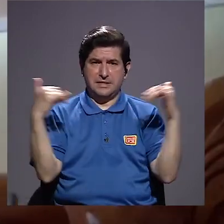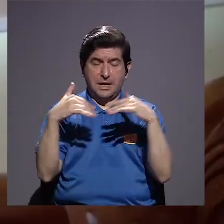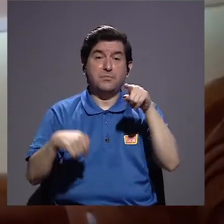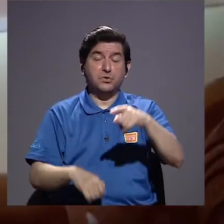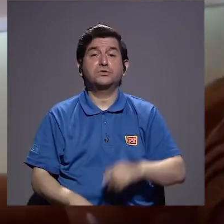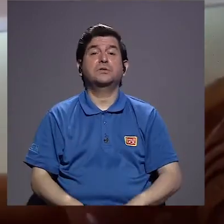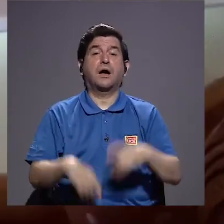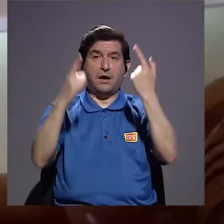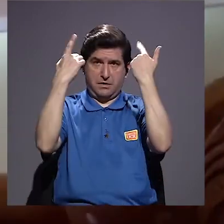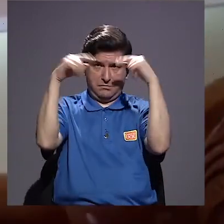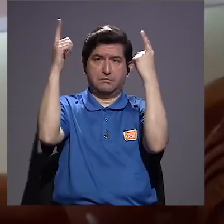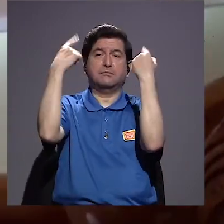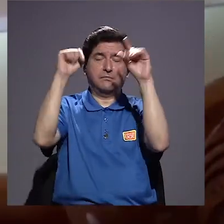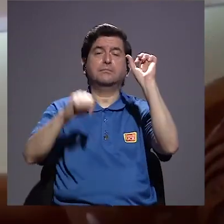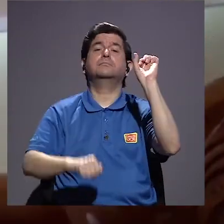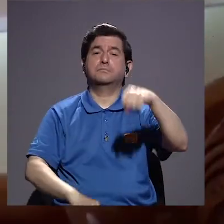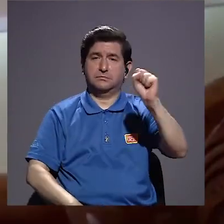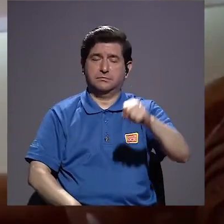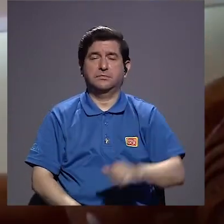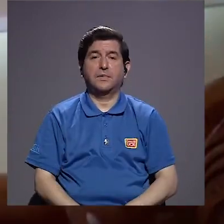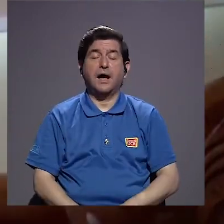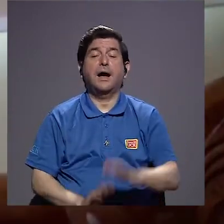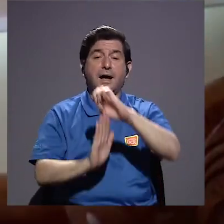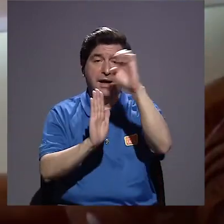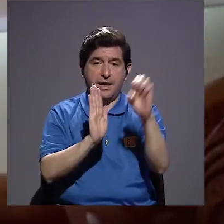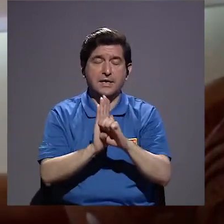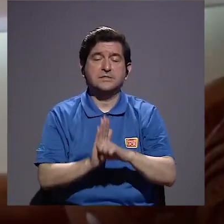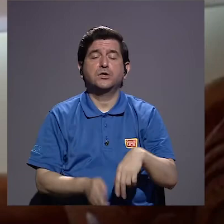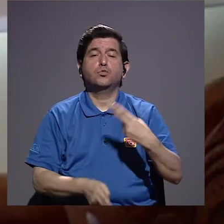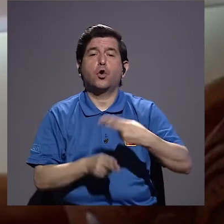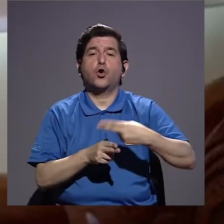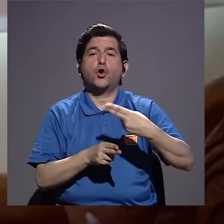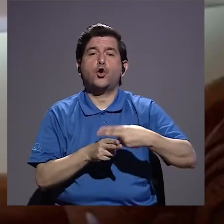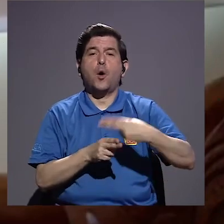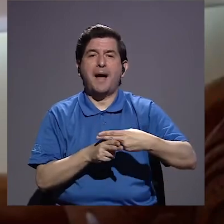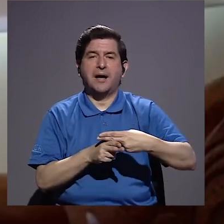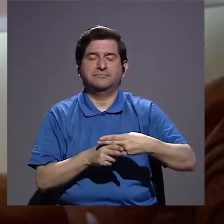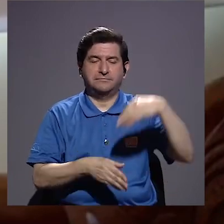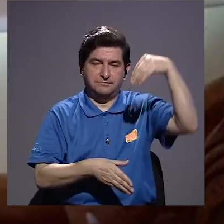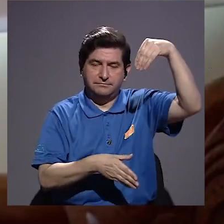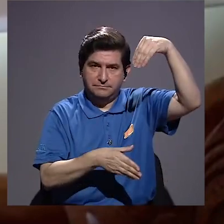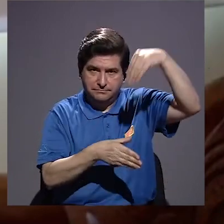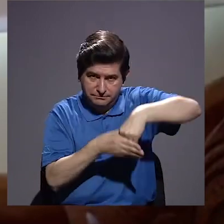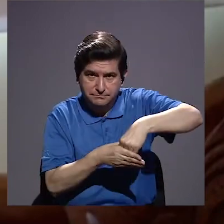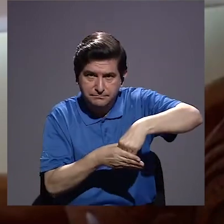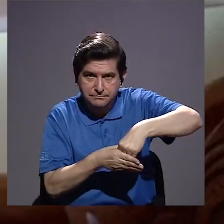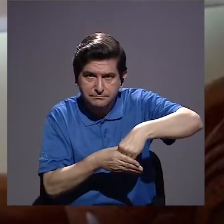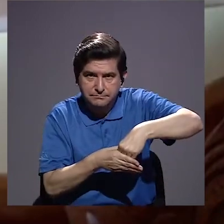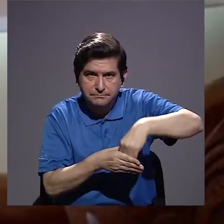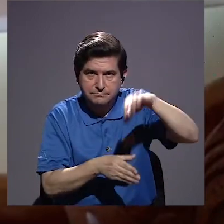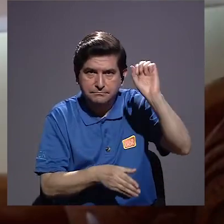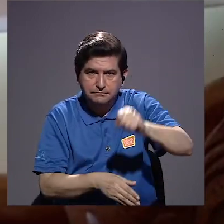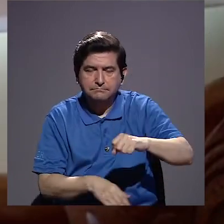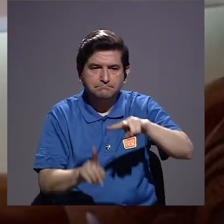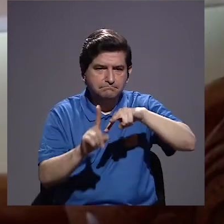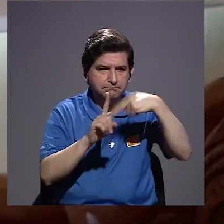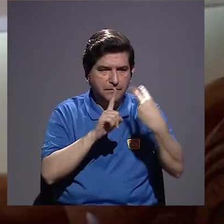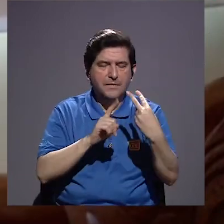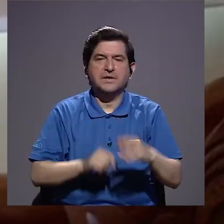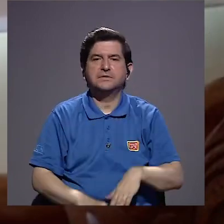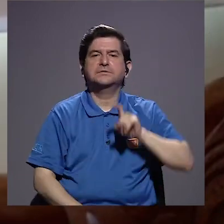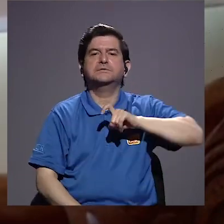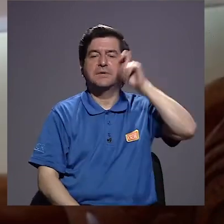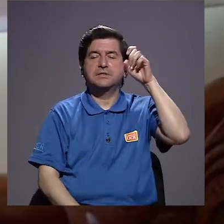éxito. Y eso fue lo que hizo que en el Estatuto de Roma lográramos incorporar la